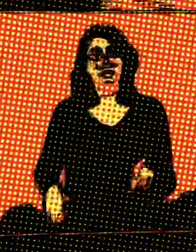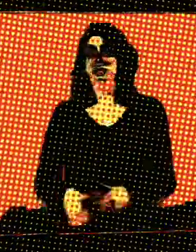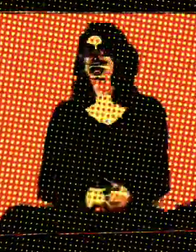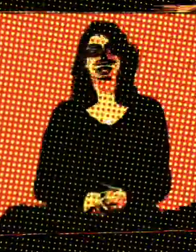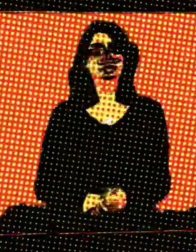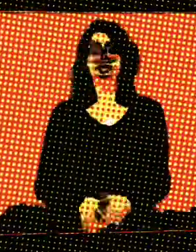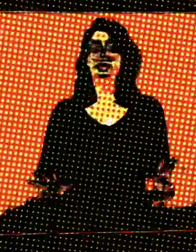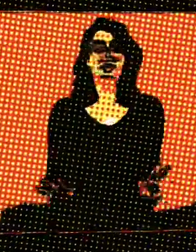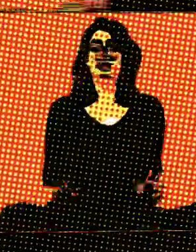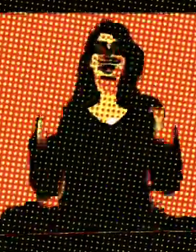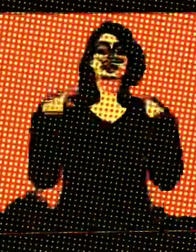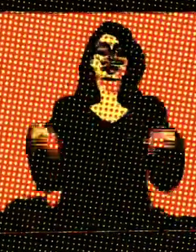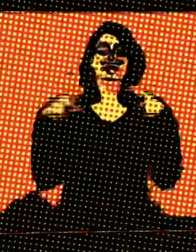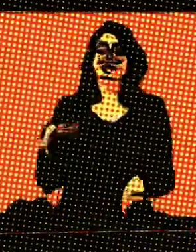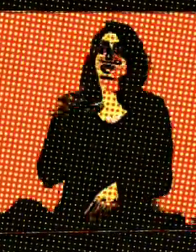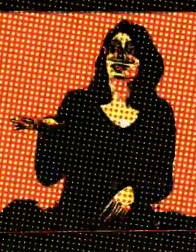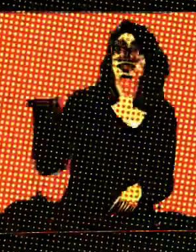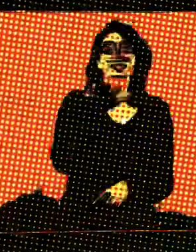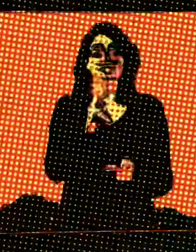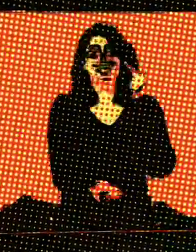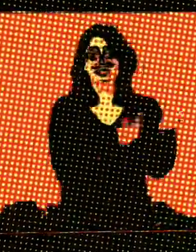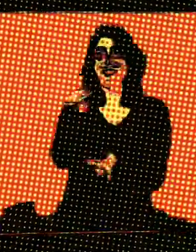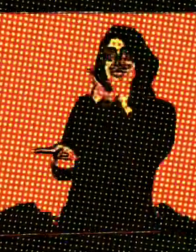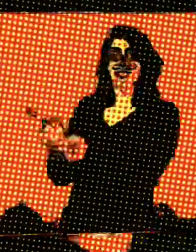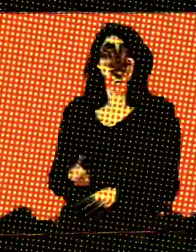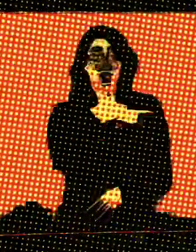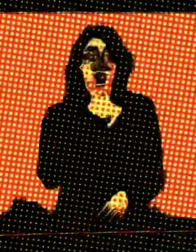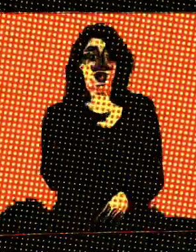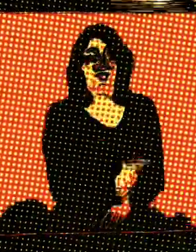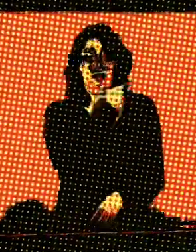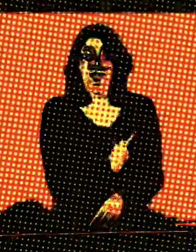¿Va a ser la gente? Porque me estás haciendo la pregunta, ¿sí?